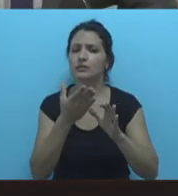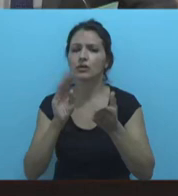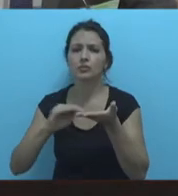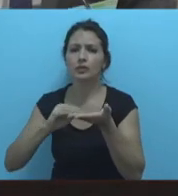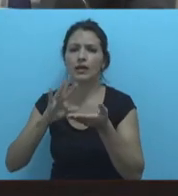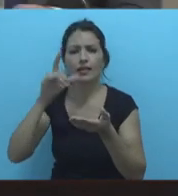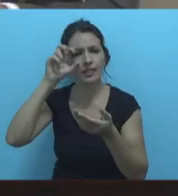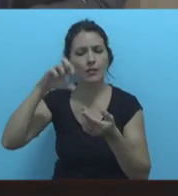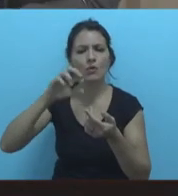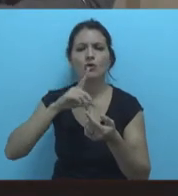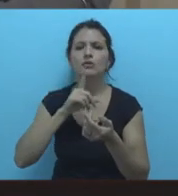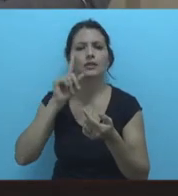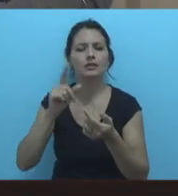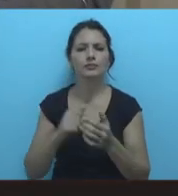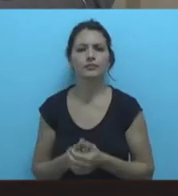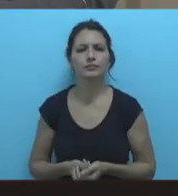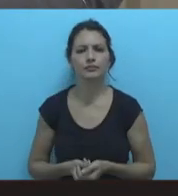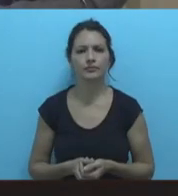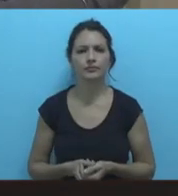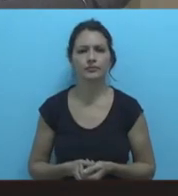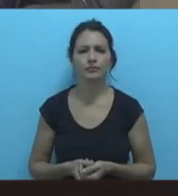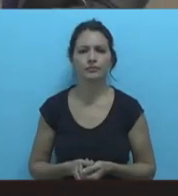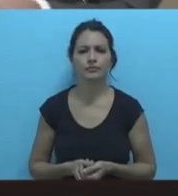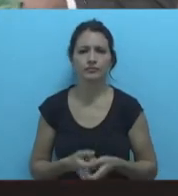42.311, diputada De Ponti.